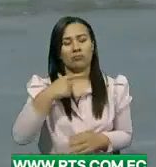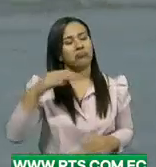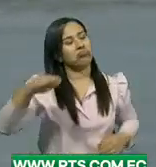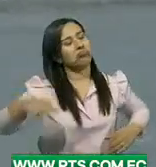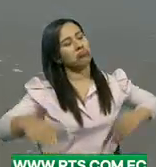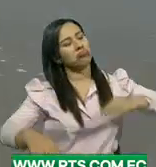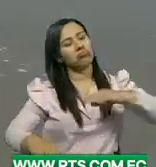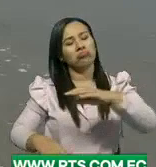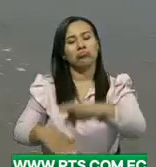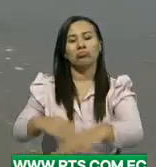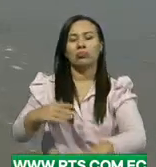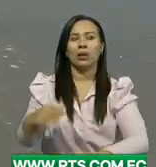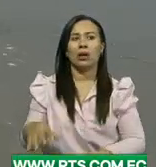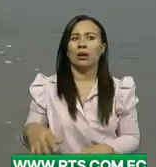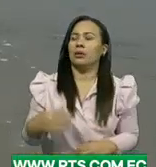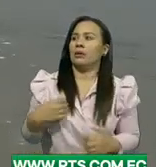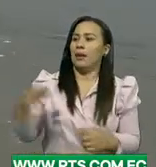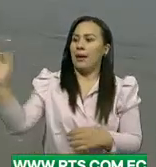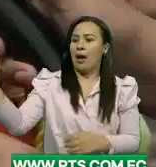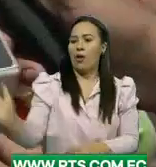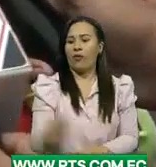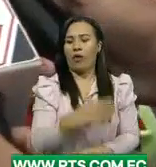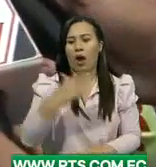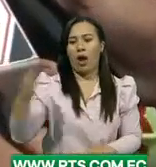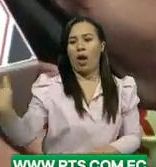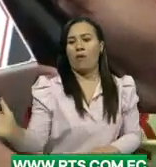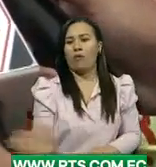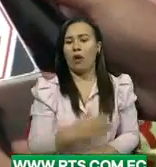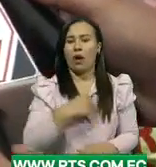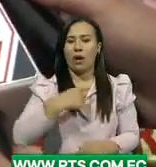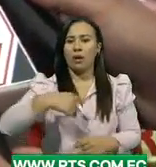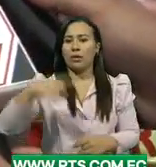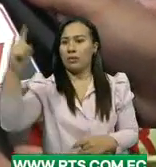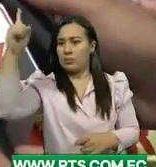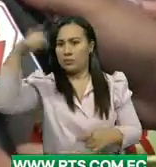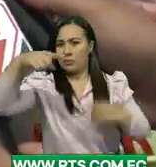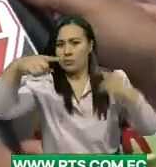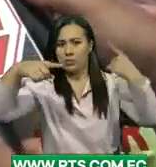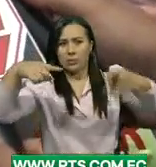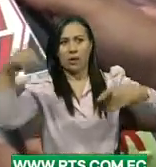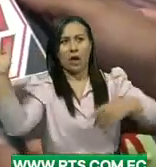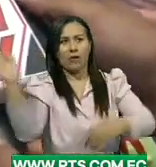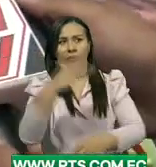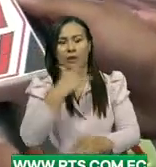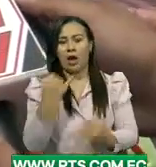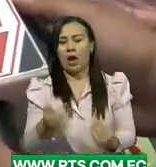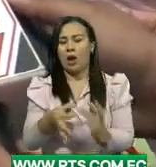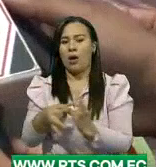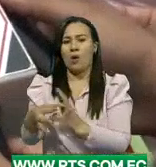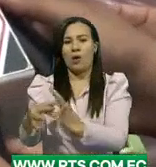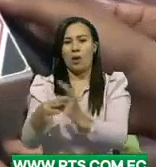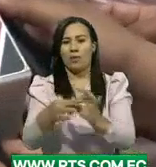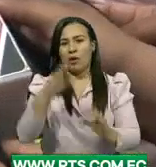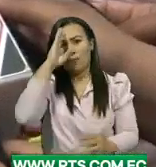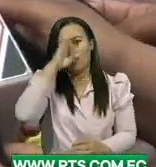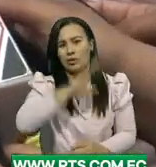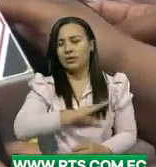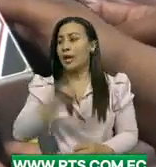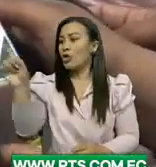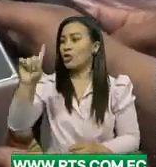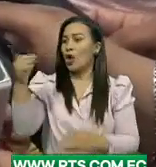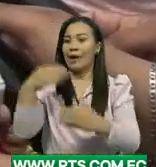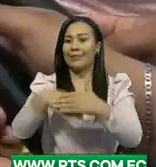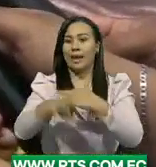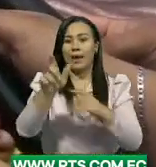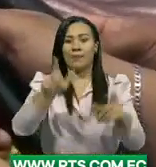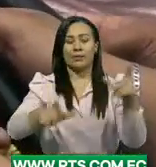encontraban disfrutando del mar fueron sacados hacia la arena. Con la novedad que en la mañana estamos colaborando con la Policía Nacional, no dejando ingresar al mar ahorita